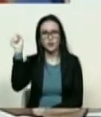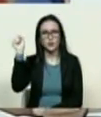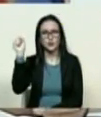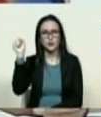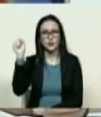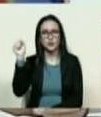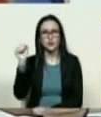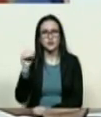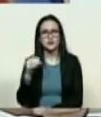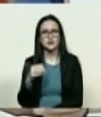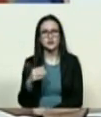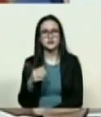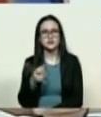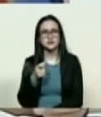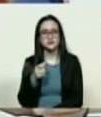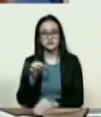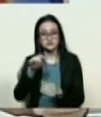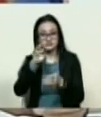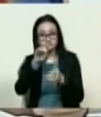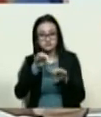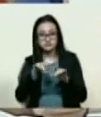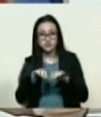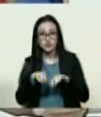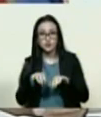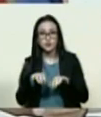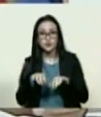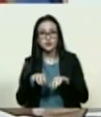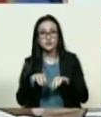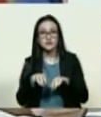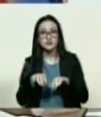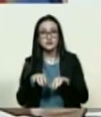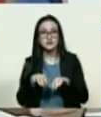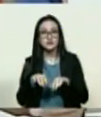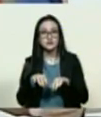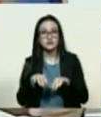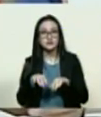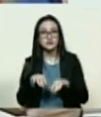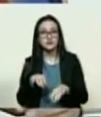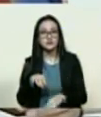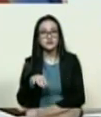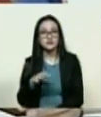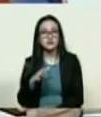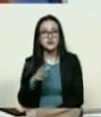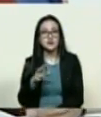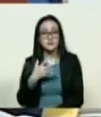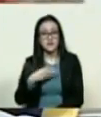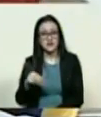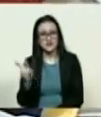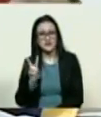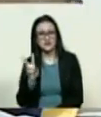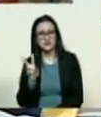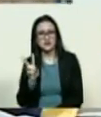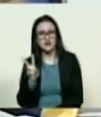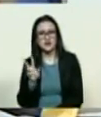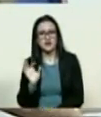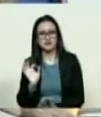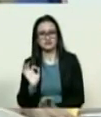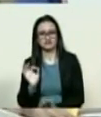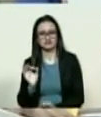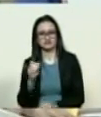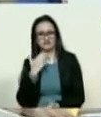escrito del señor de Reuters dice el impopular presidente de Venezuela. O sea, él lo define